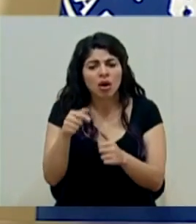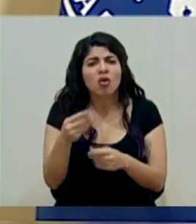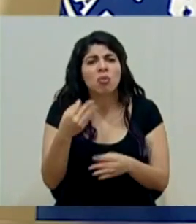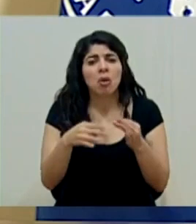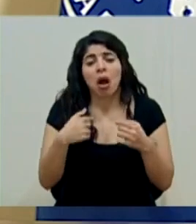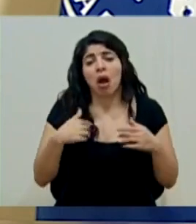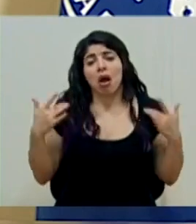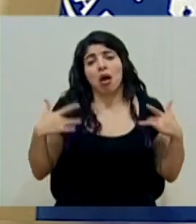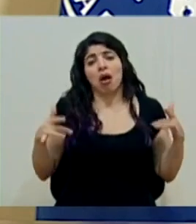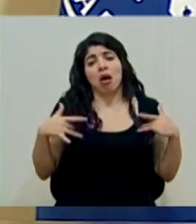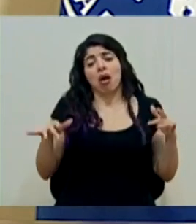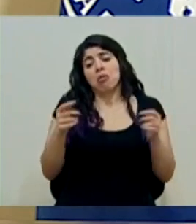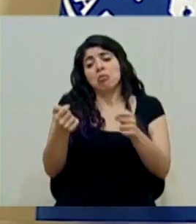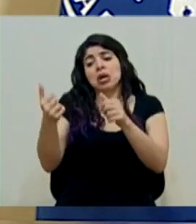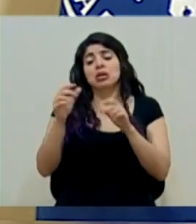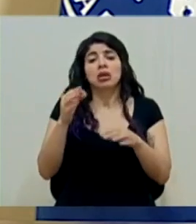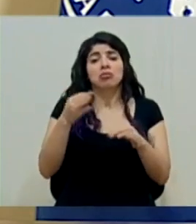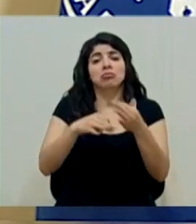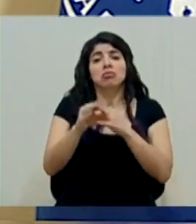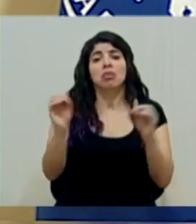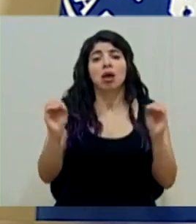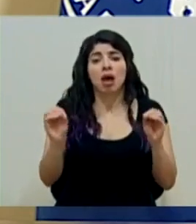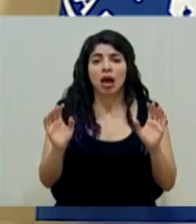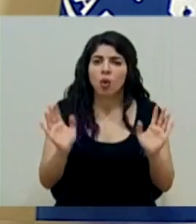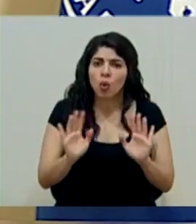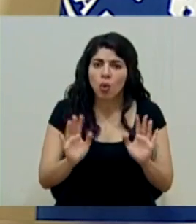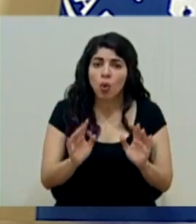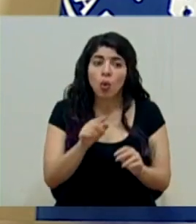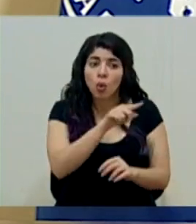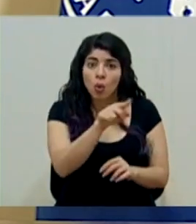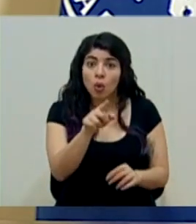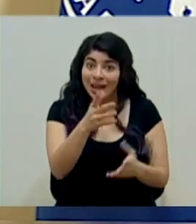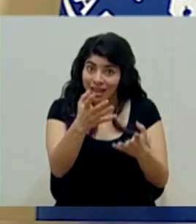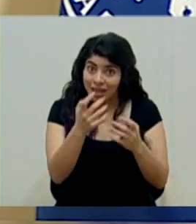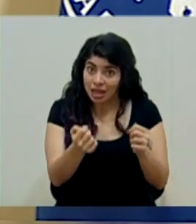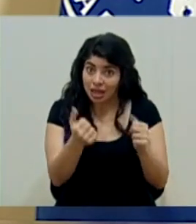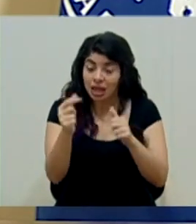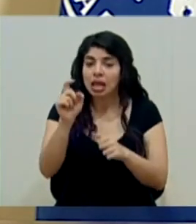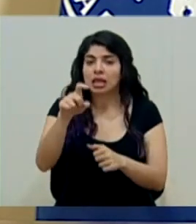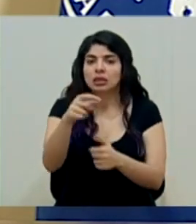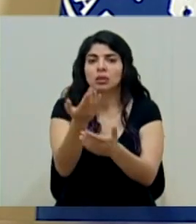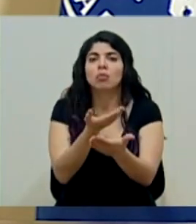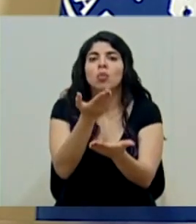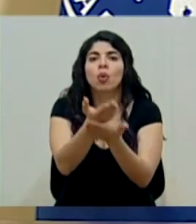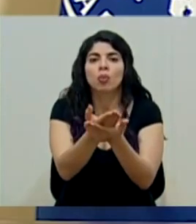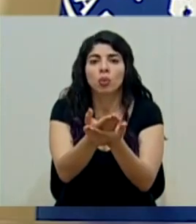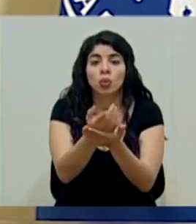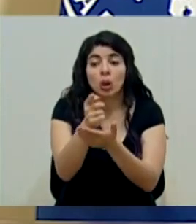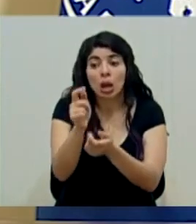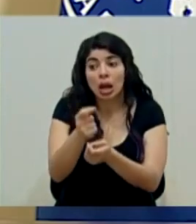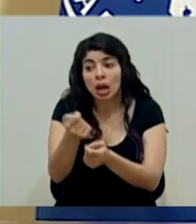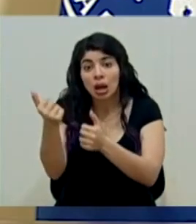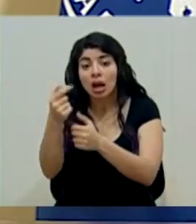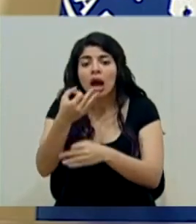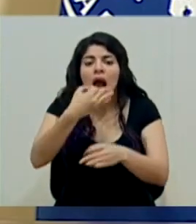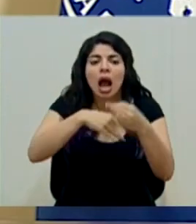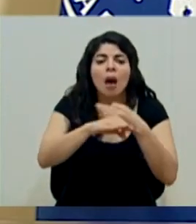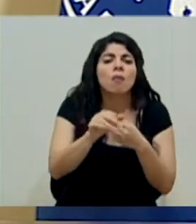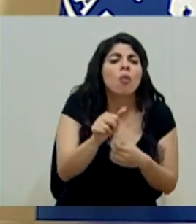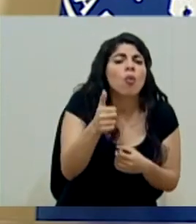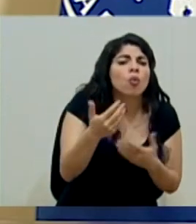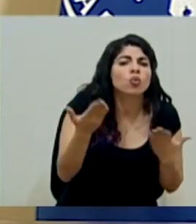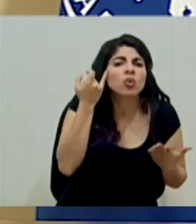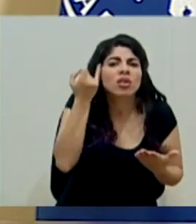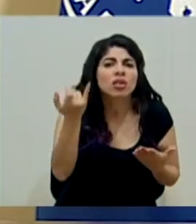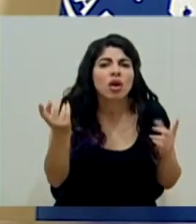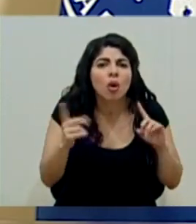no me encargo. Hay una necesidad de proponer para complementar algo que se haya modificado. Y el Gobierno de la República en